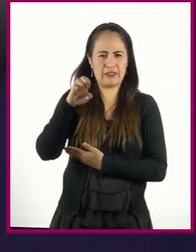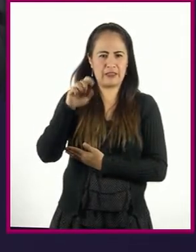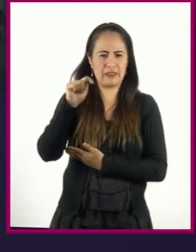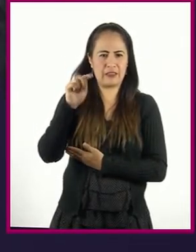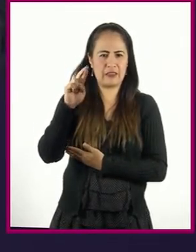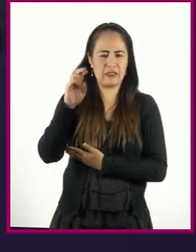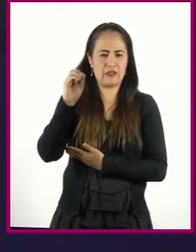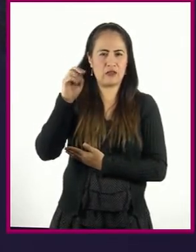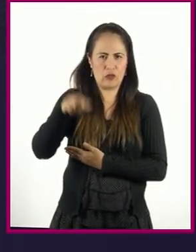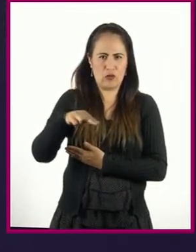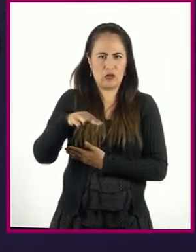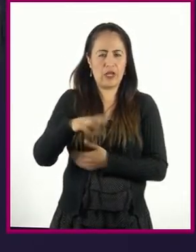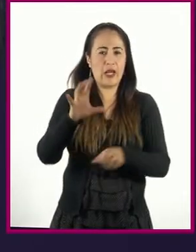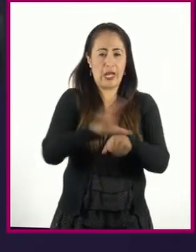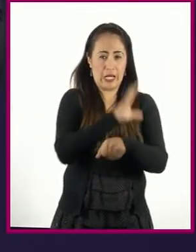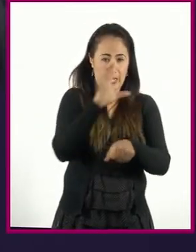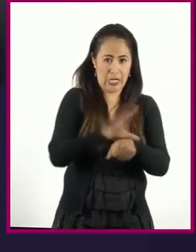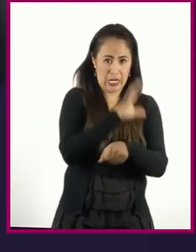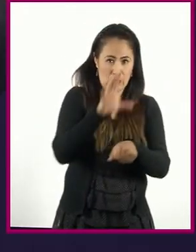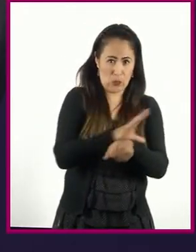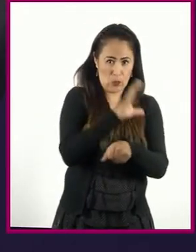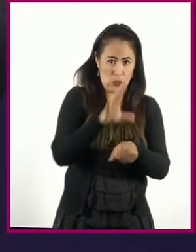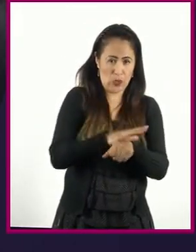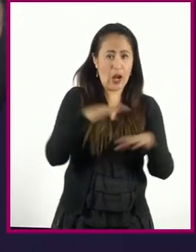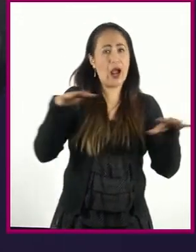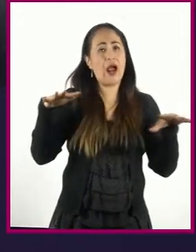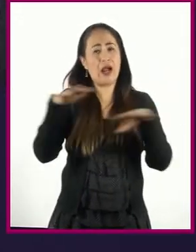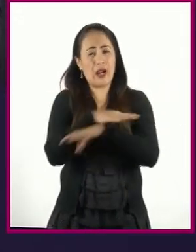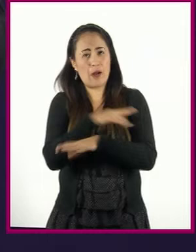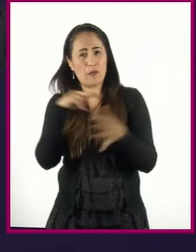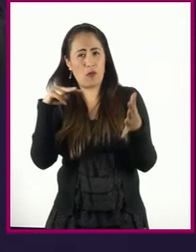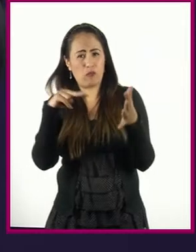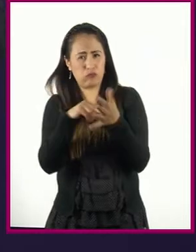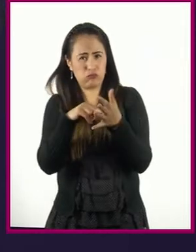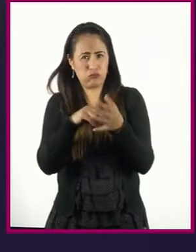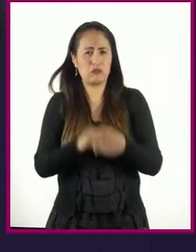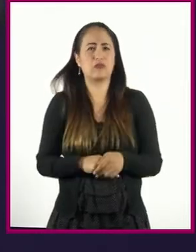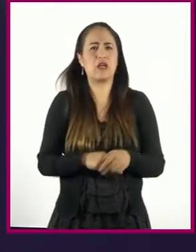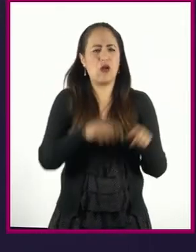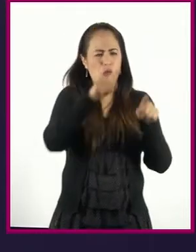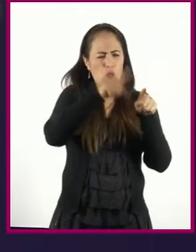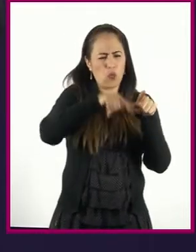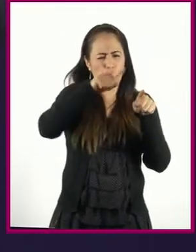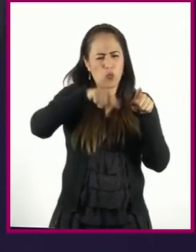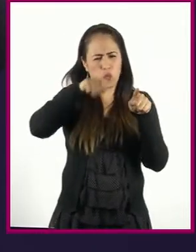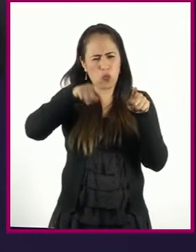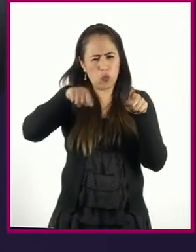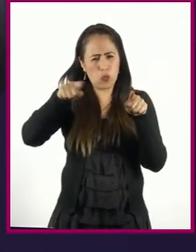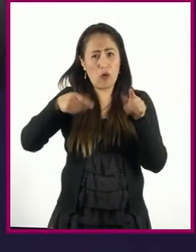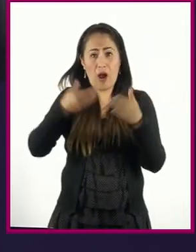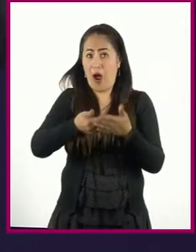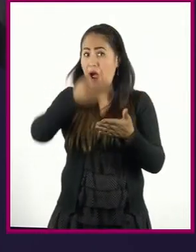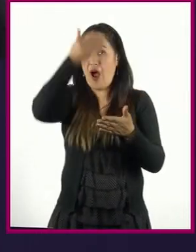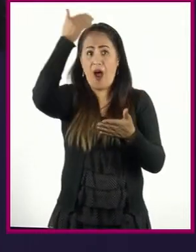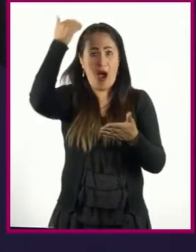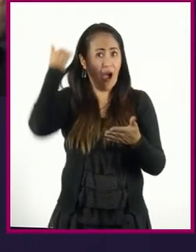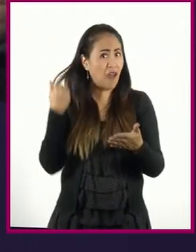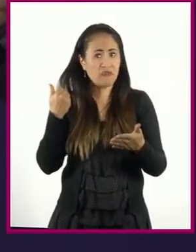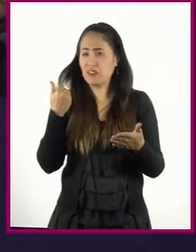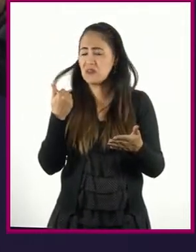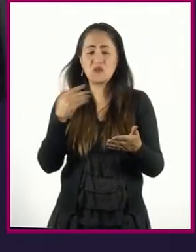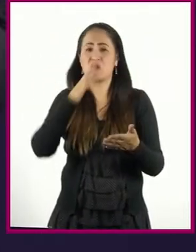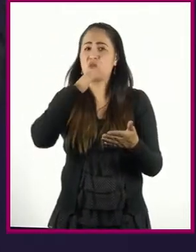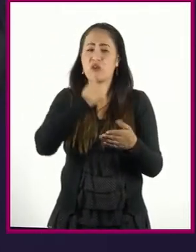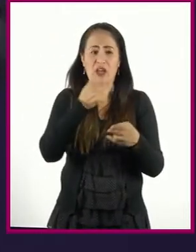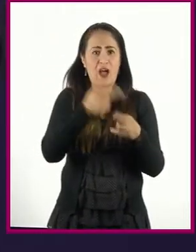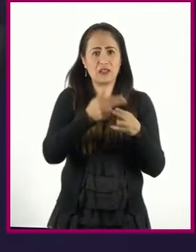en electromagnética, produciendo microondas de frecuencias que no se habían podido alcanzar hasta